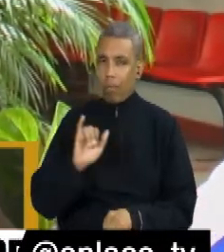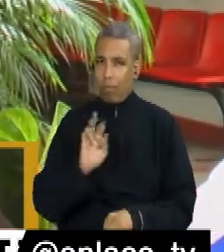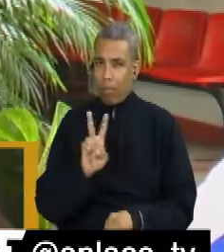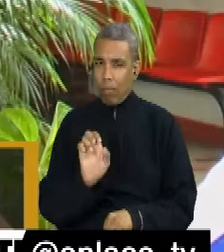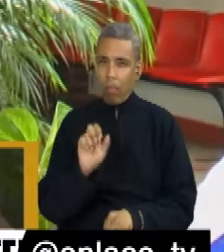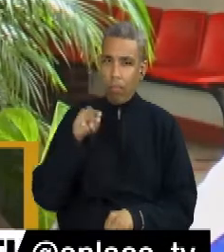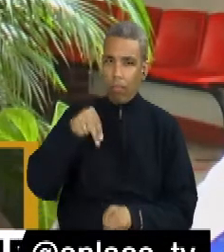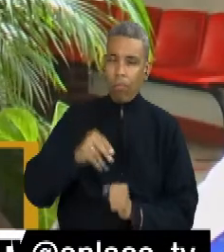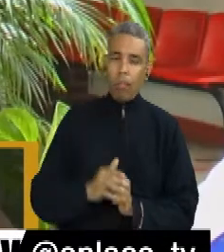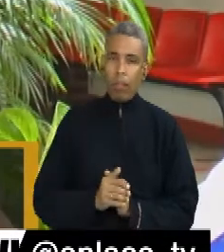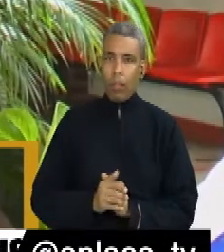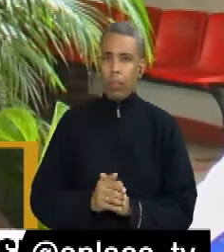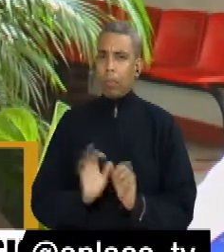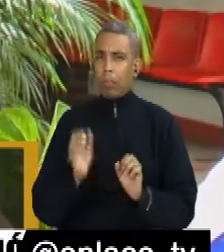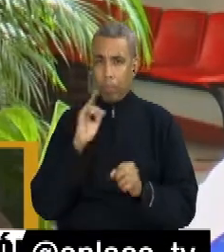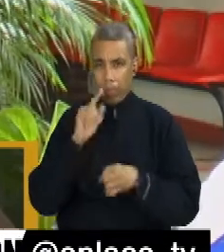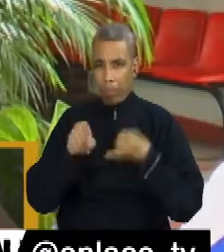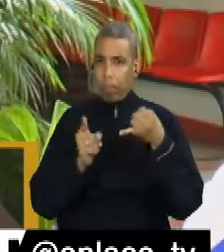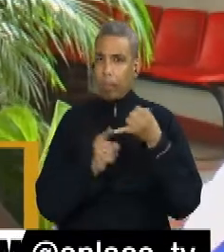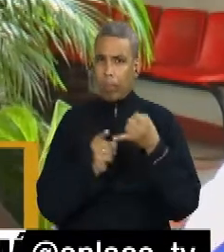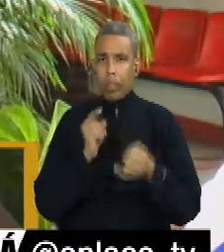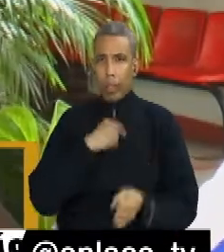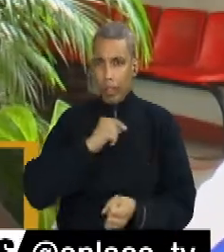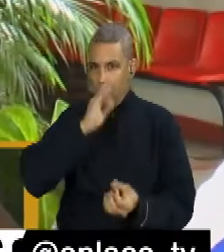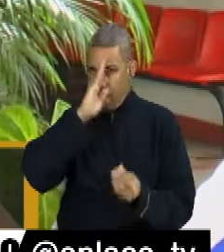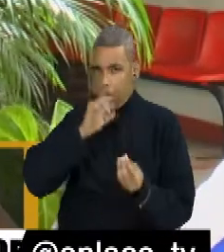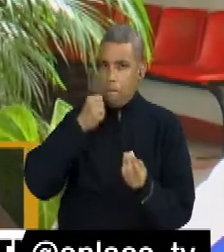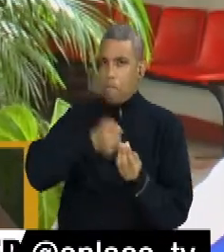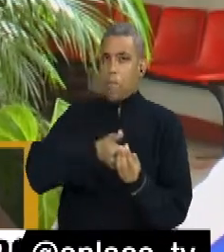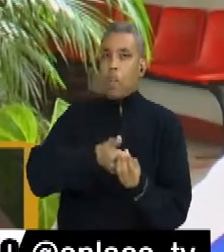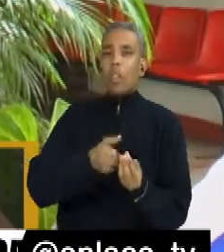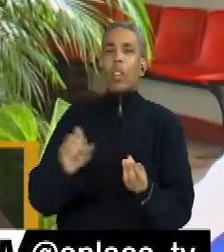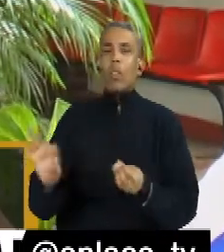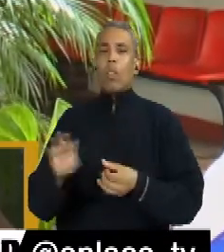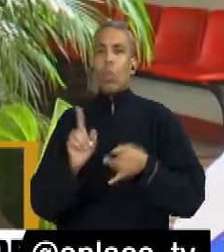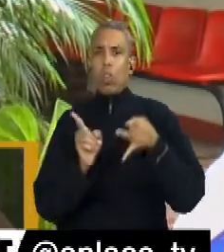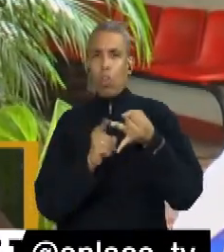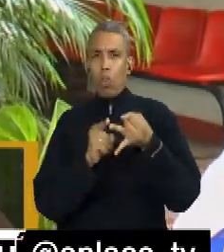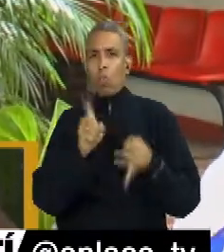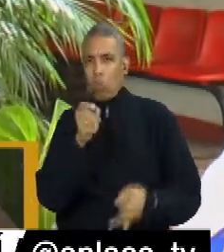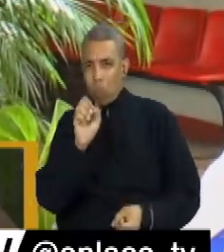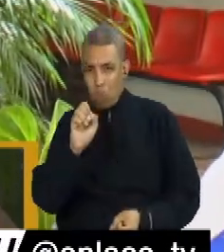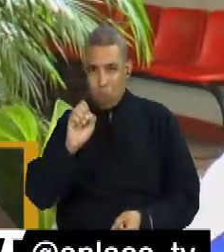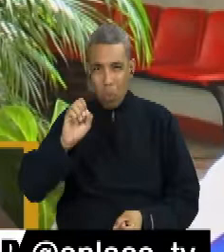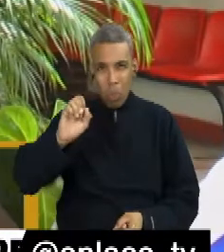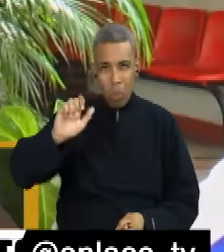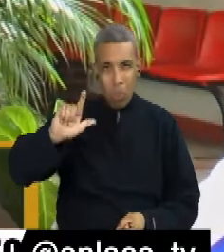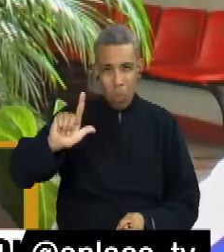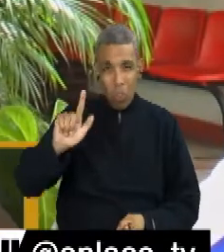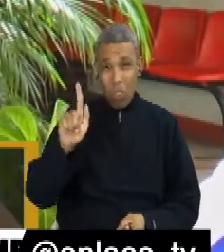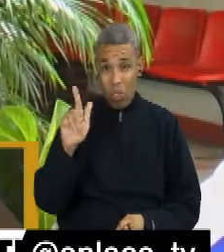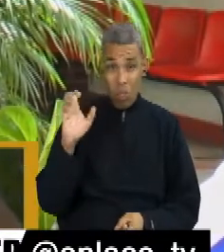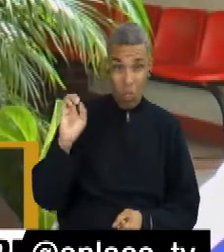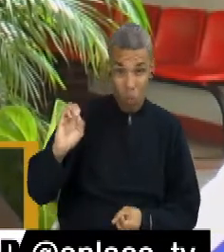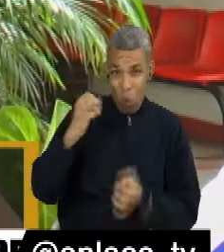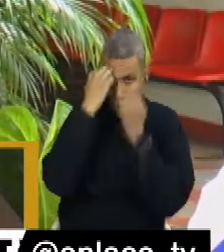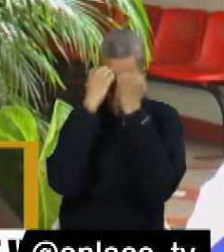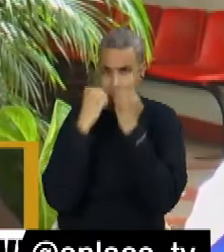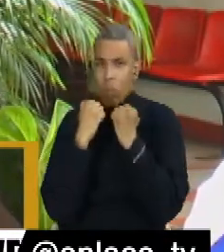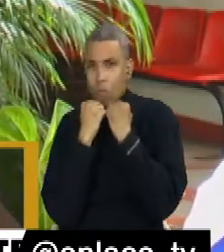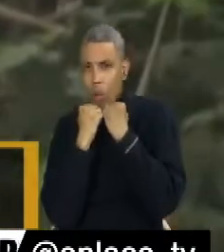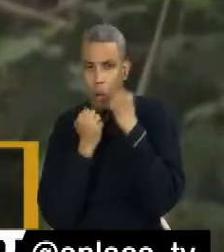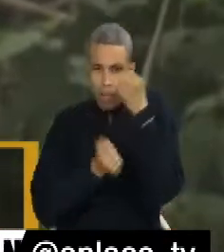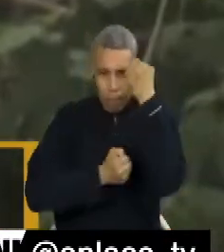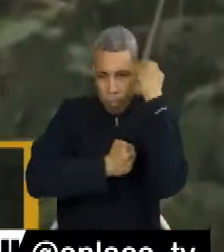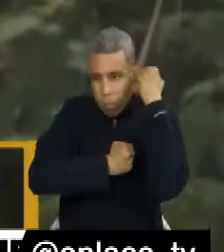el clan del Golfo en el casco urbano de Cantagallo, San Pablo y todos estos municipios del sur de